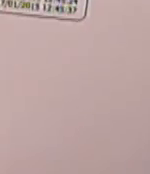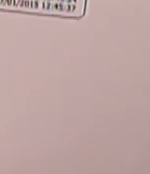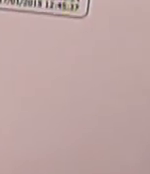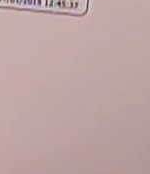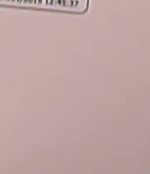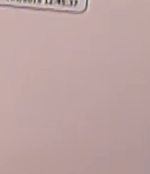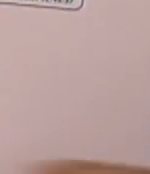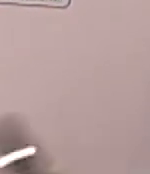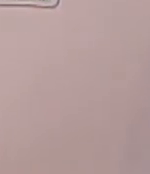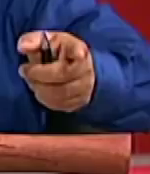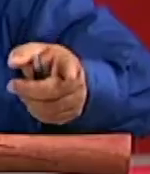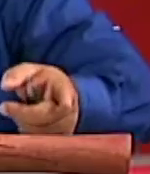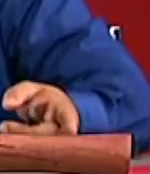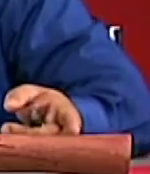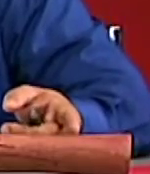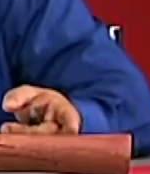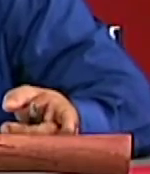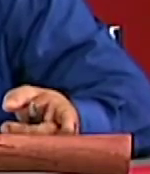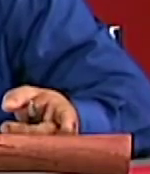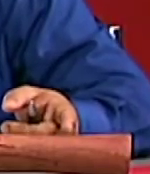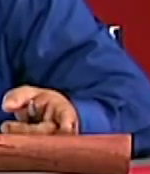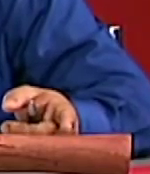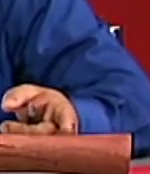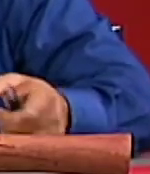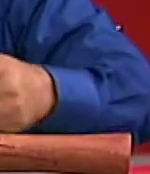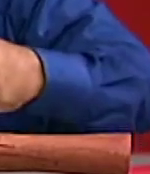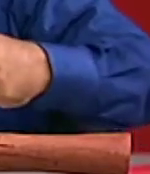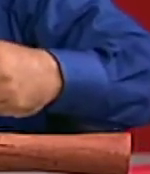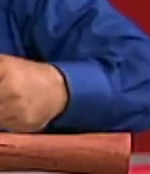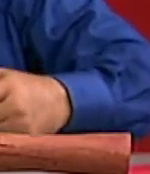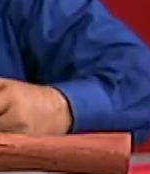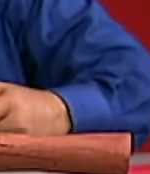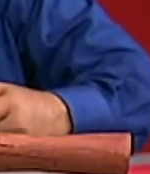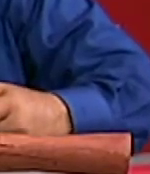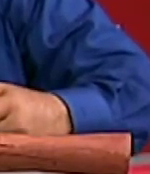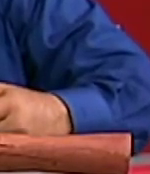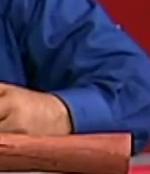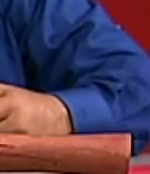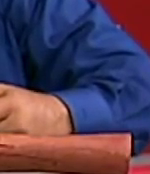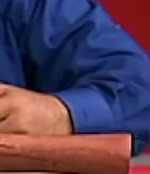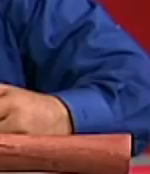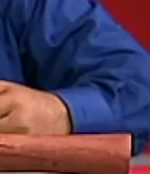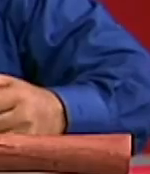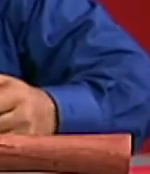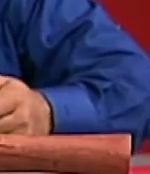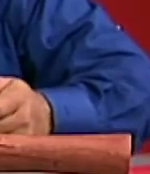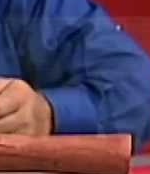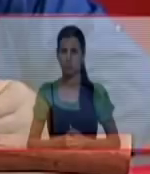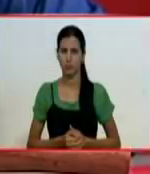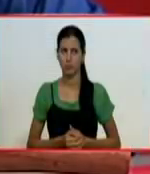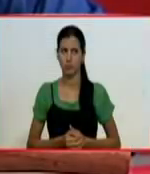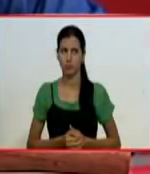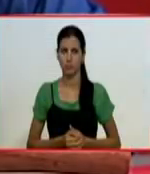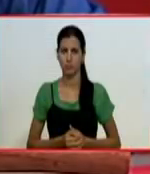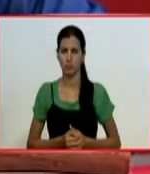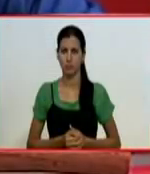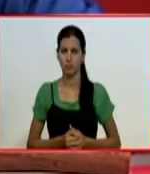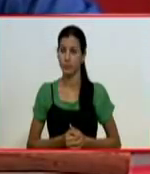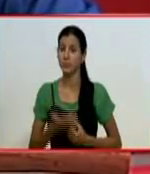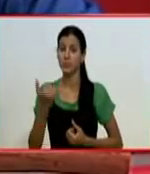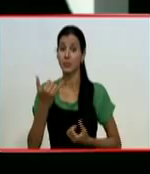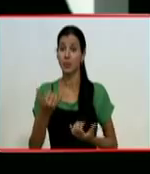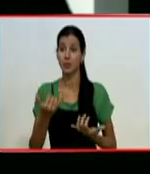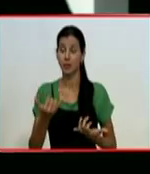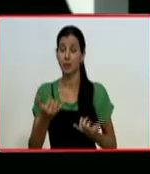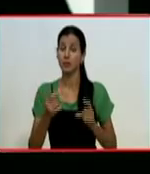vive en Maracay, y resulta que Pablo Medina ahorita está en Miami. 107 días por allá. A buen entendedor,